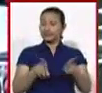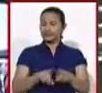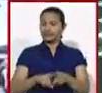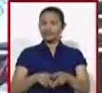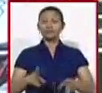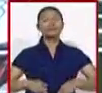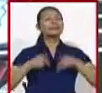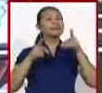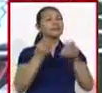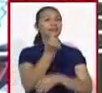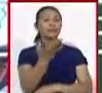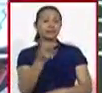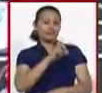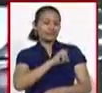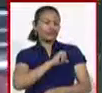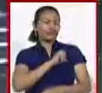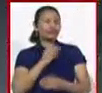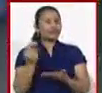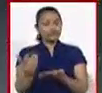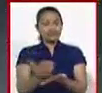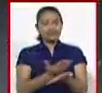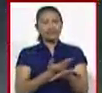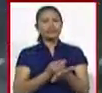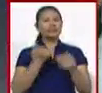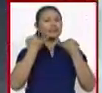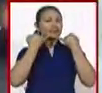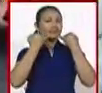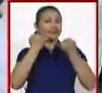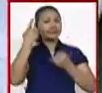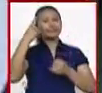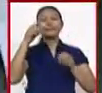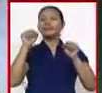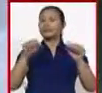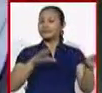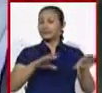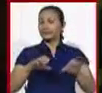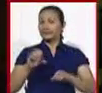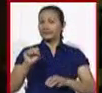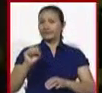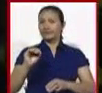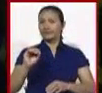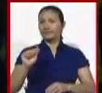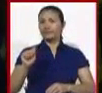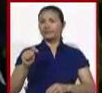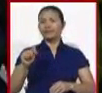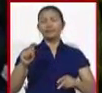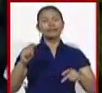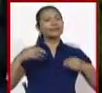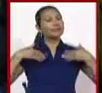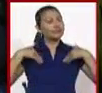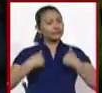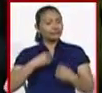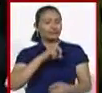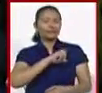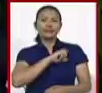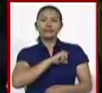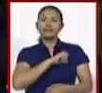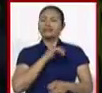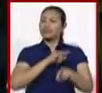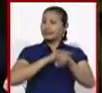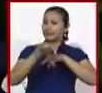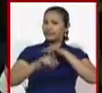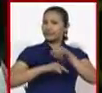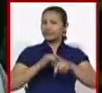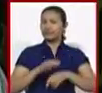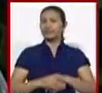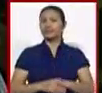Asimismo, denuncian que algunos policías cobran para realizar un informe para poder activar el SOAT. Que estamos cansados de que los policías sean una tropa abusiva,